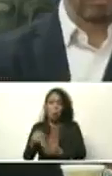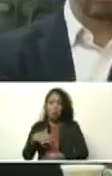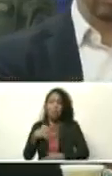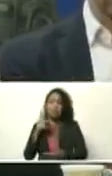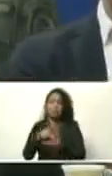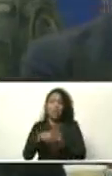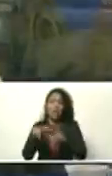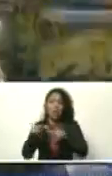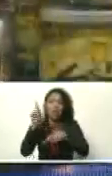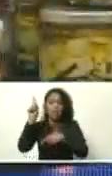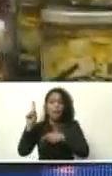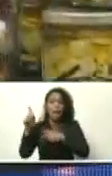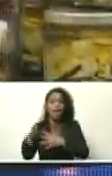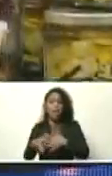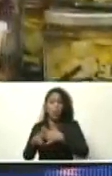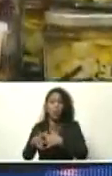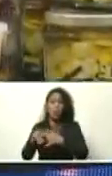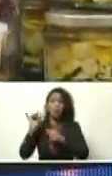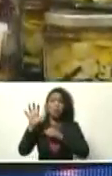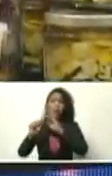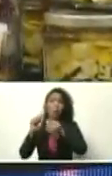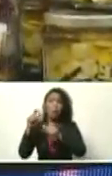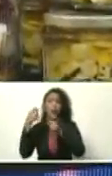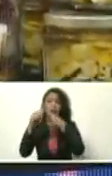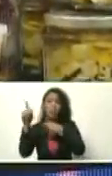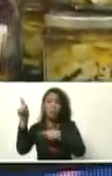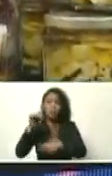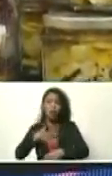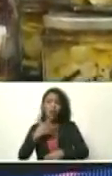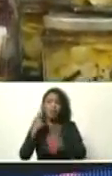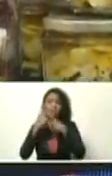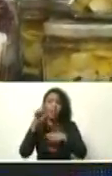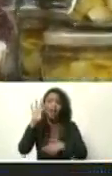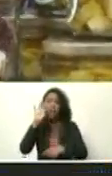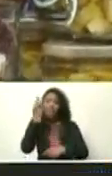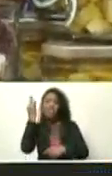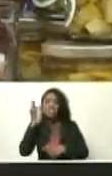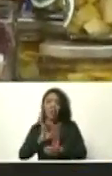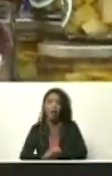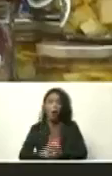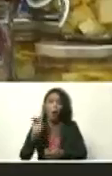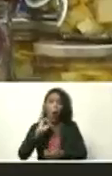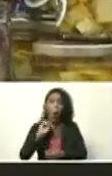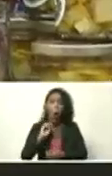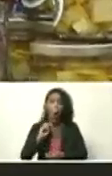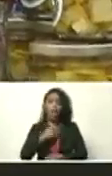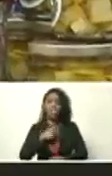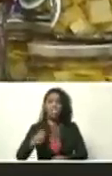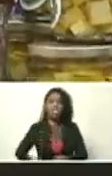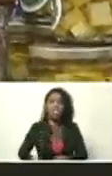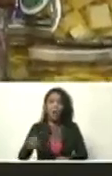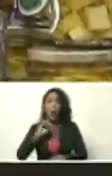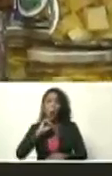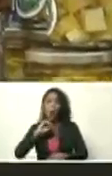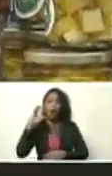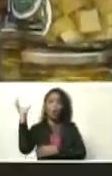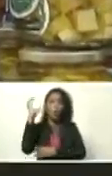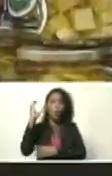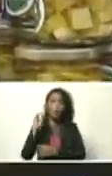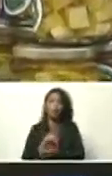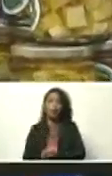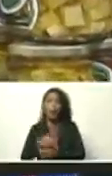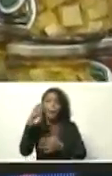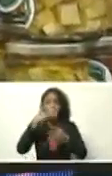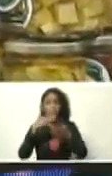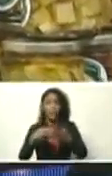tienda de Nueva York y lo compras. O lo puedes vender a París, o a Beijing, o a Bogotá.